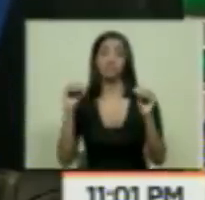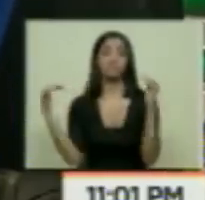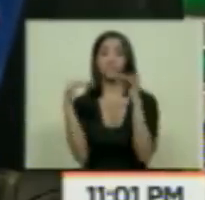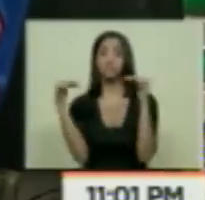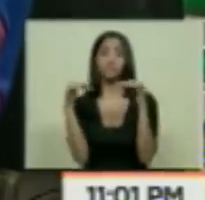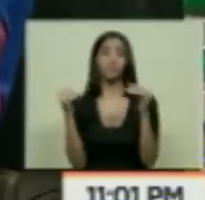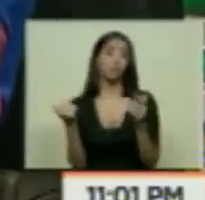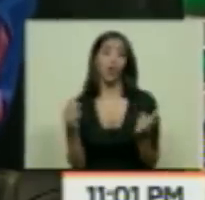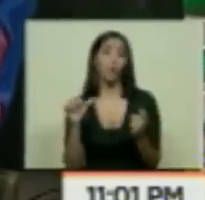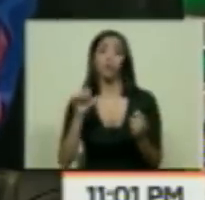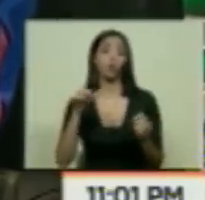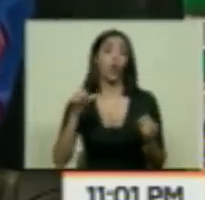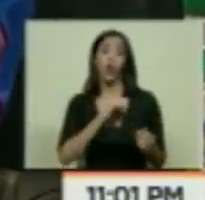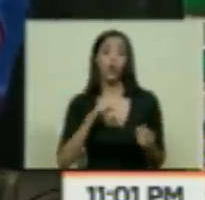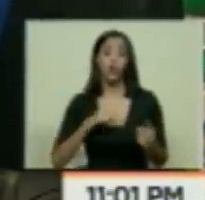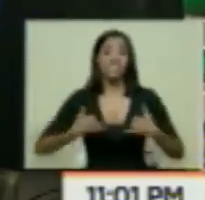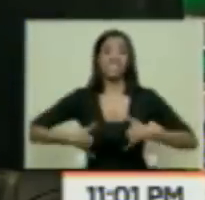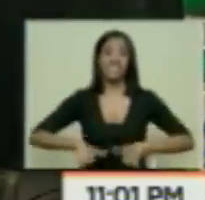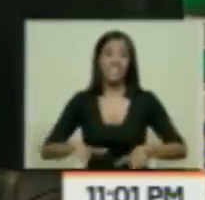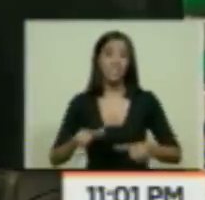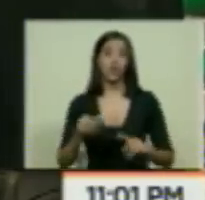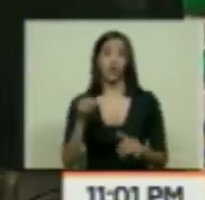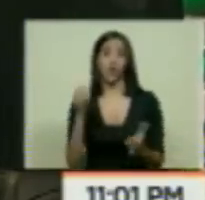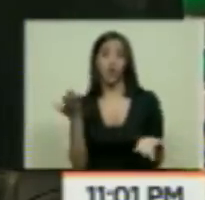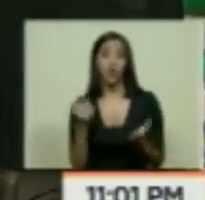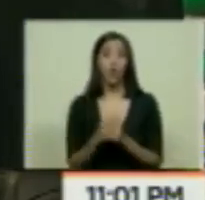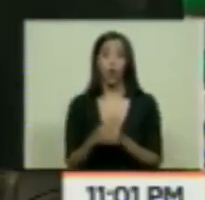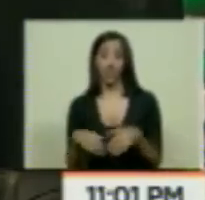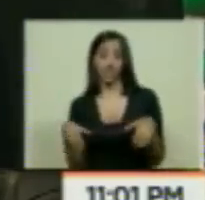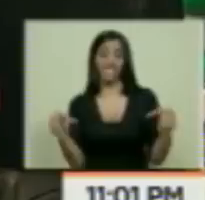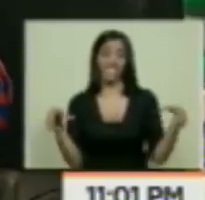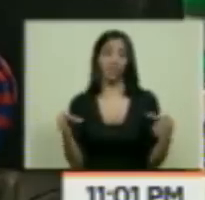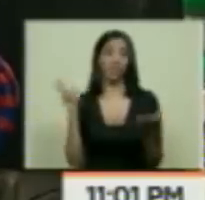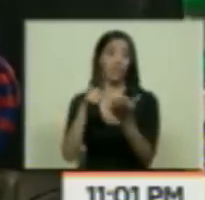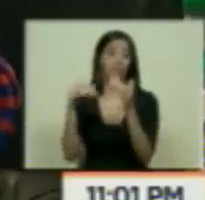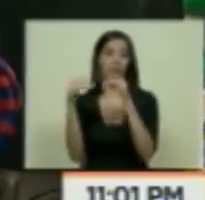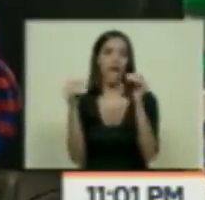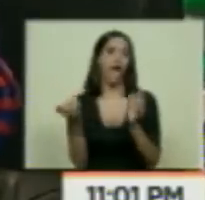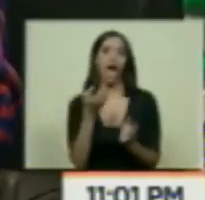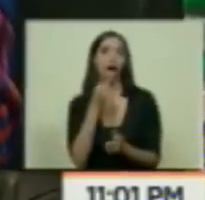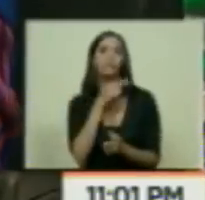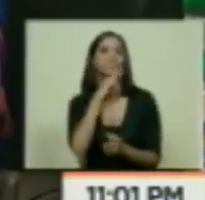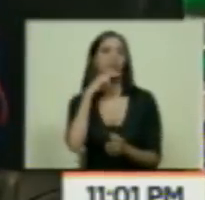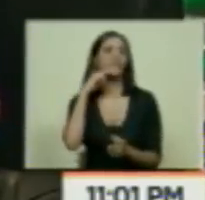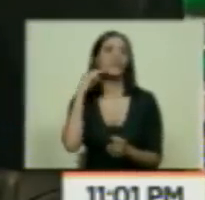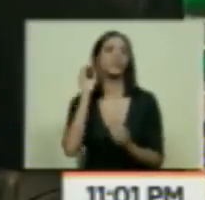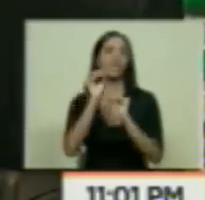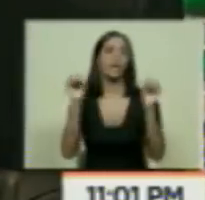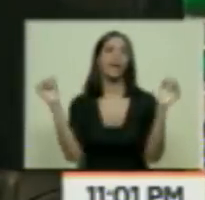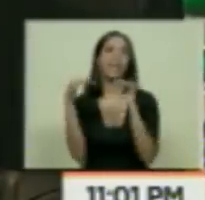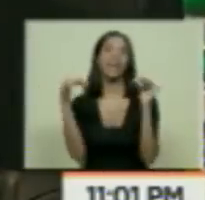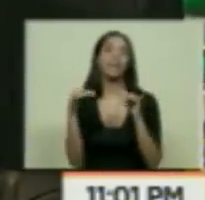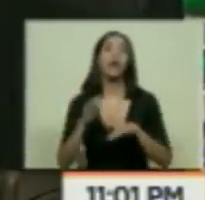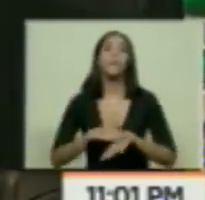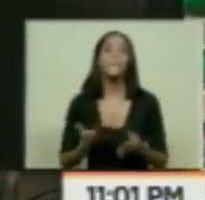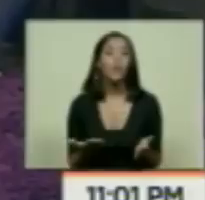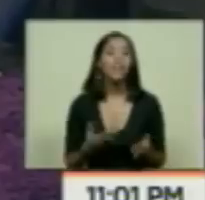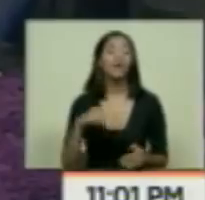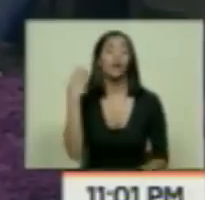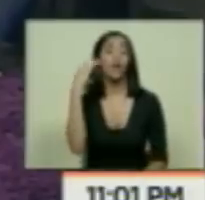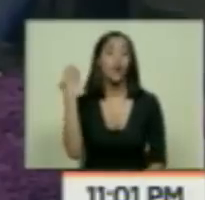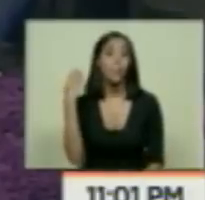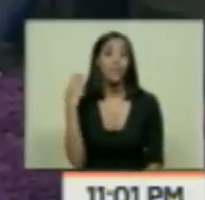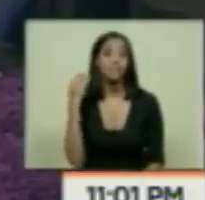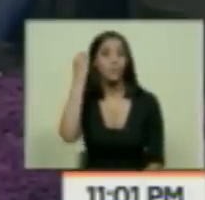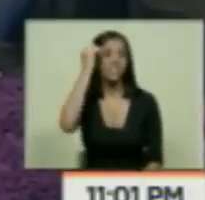no son los hijos de los estratos altos los que van para la guerra, es muy de pinga llamar a la guerra. Imagínate porque tú. En Colombia, hermano, yo pensé